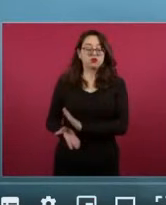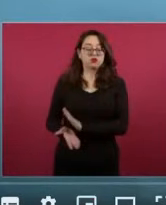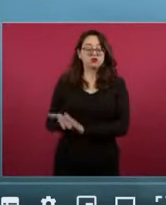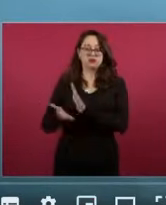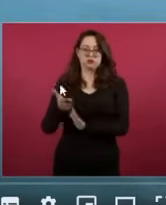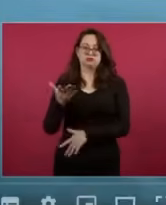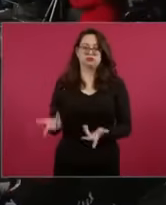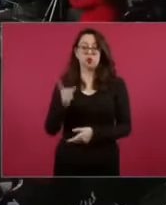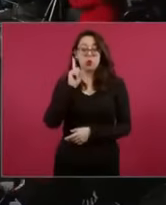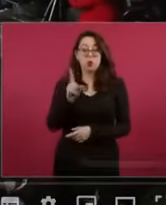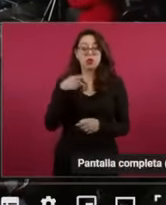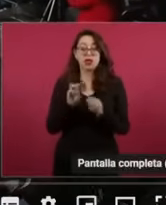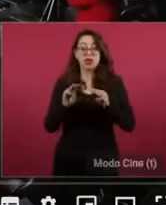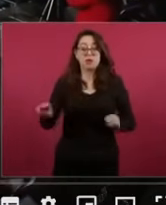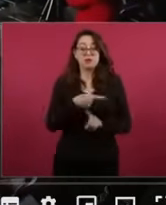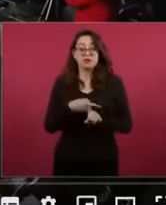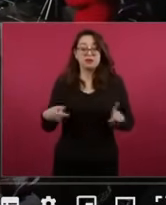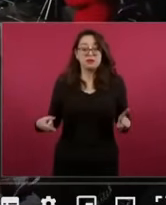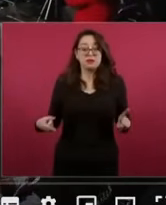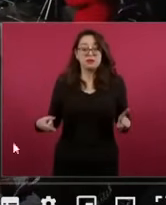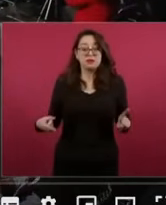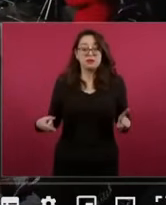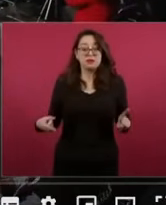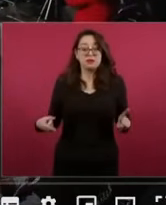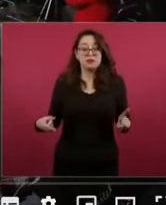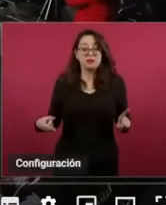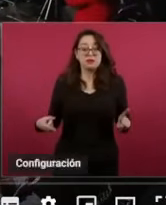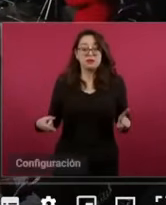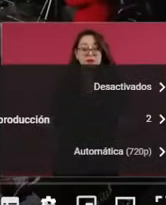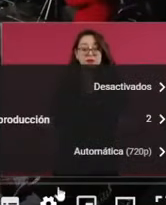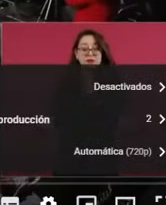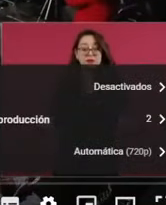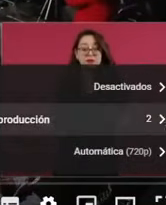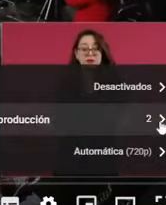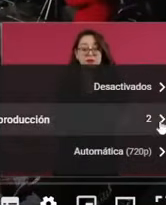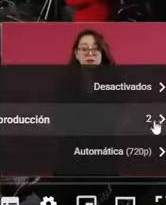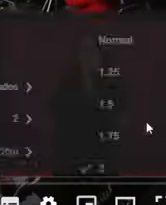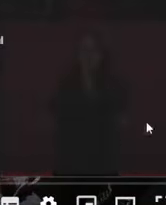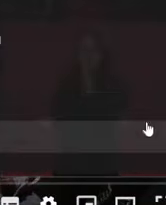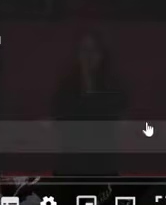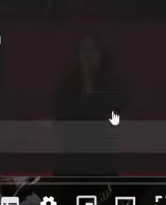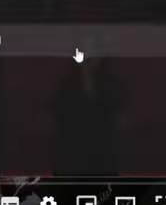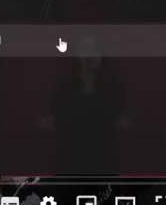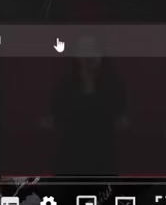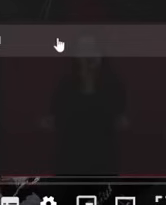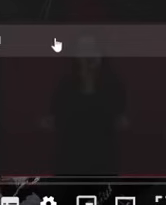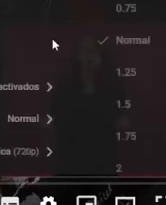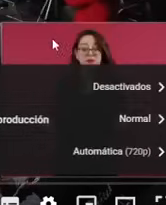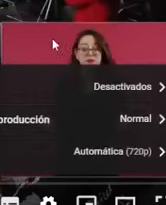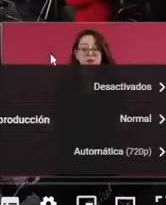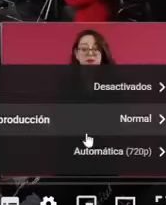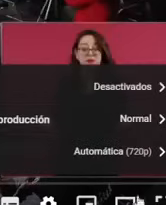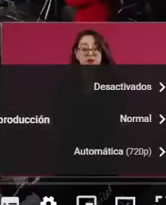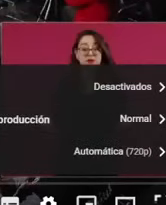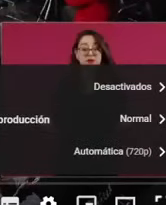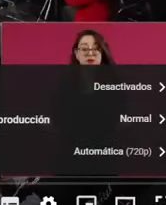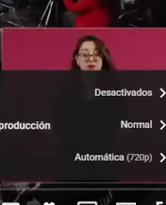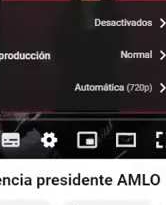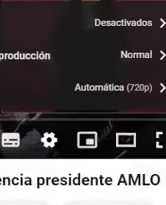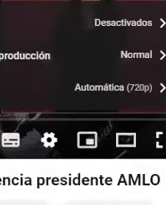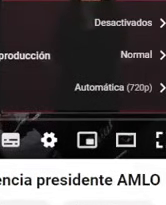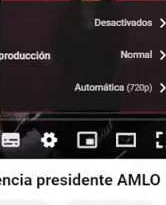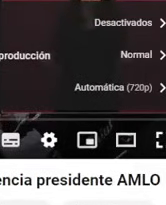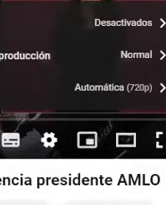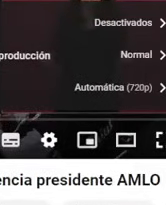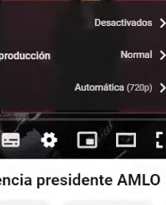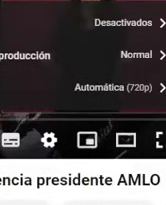estos días. Estamos hablando de... Espérenme un segundo, vamos a quitarle aquí la velocidad. A veces le pongo la velocidad para encontrar los segundos